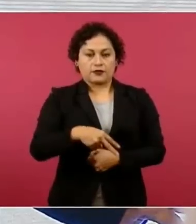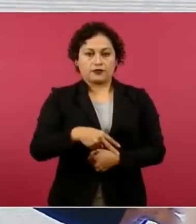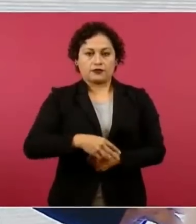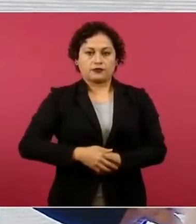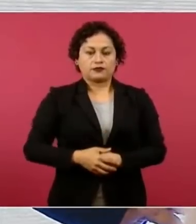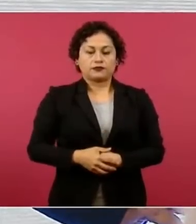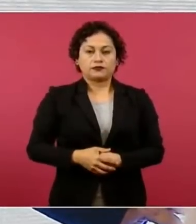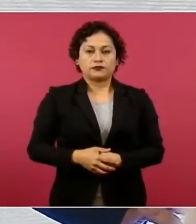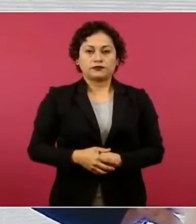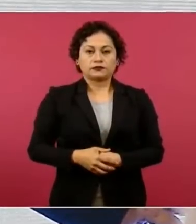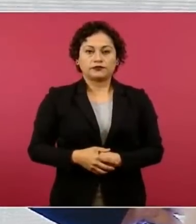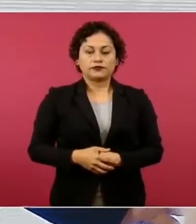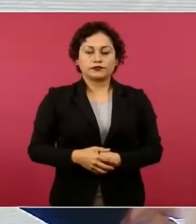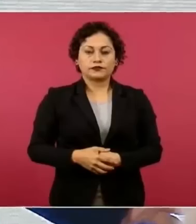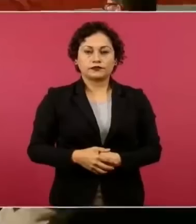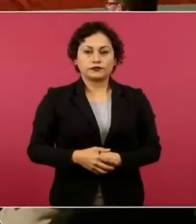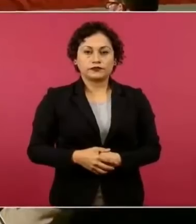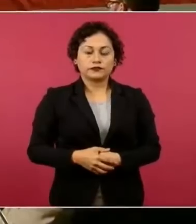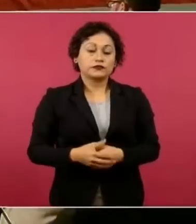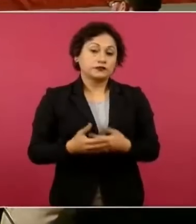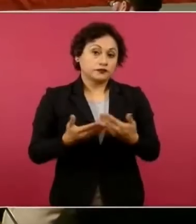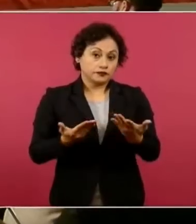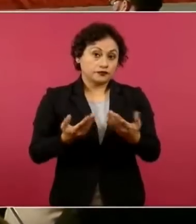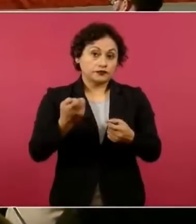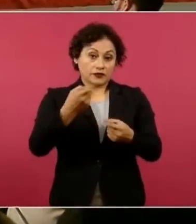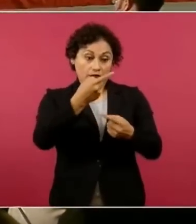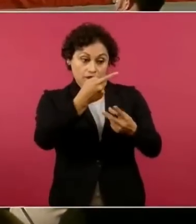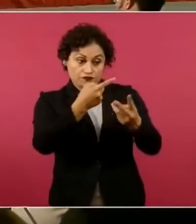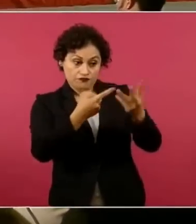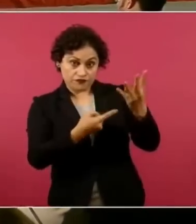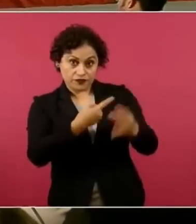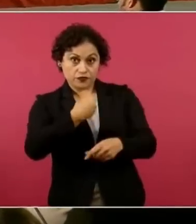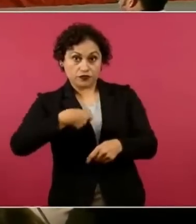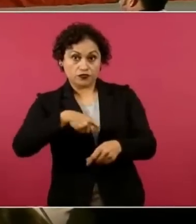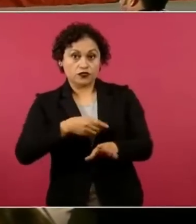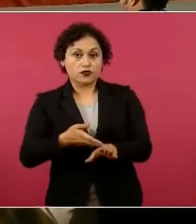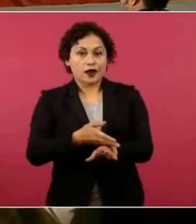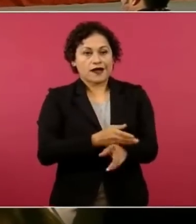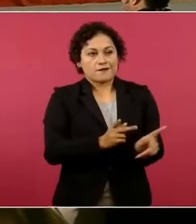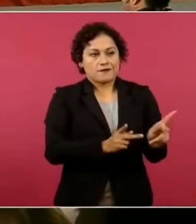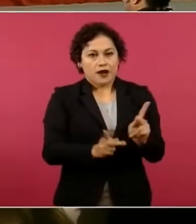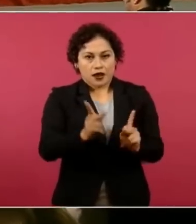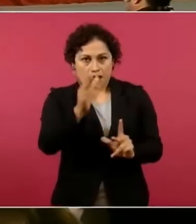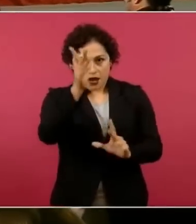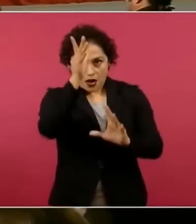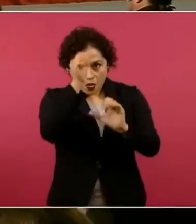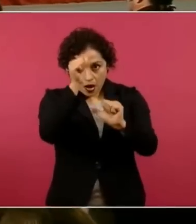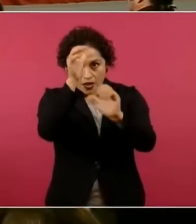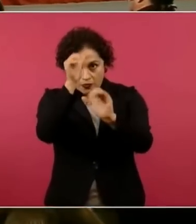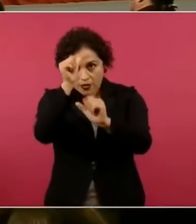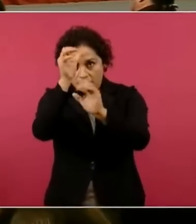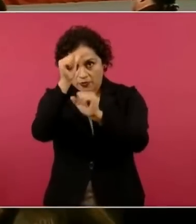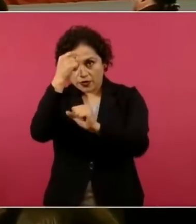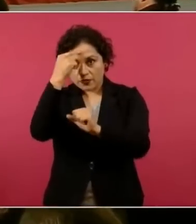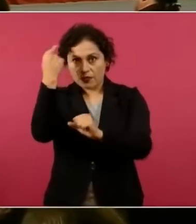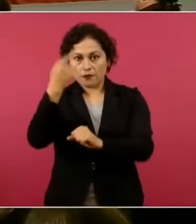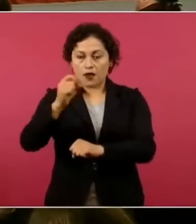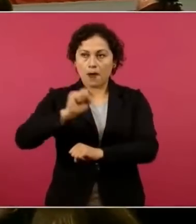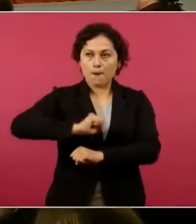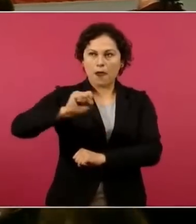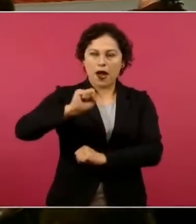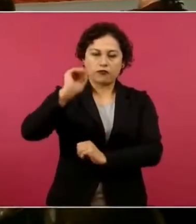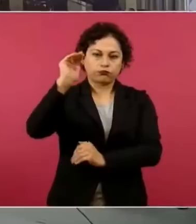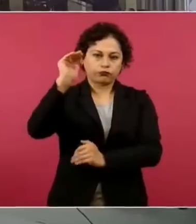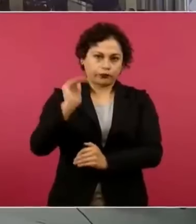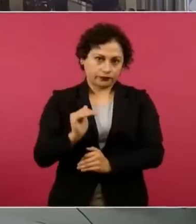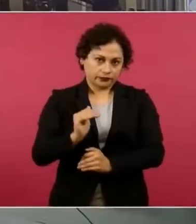mundo al país. Entonces, esto lo estamos trabajando, pero es el tema fundamental.